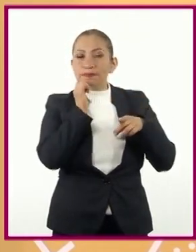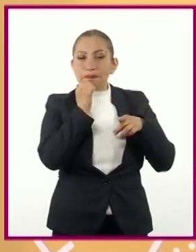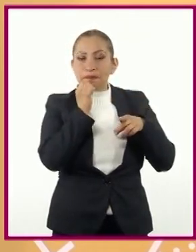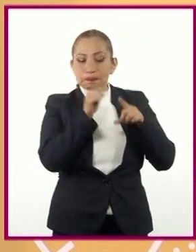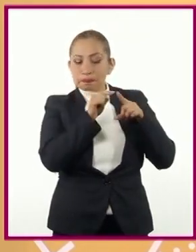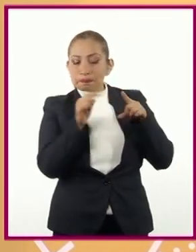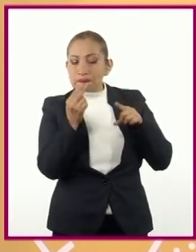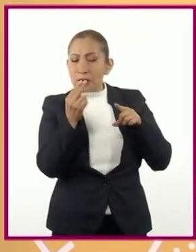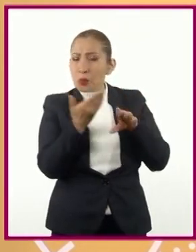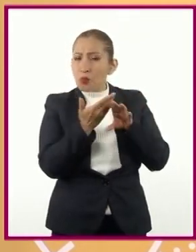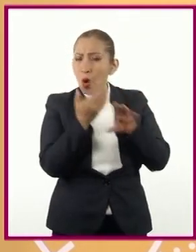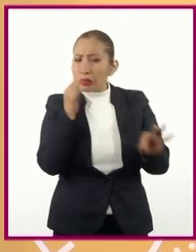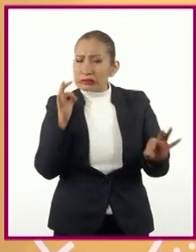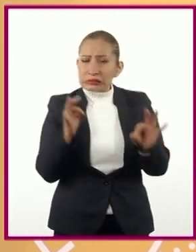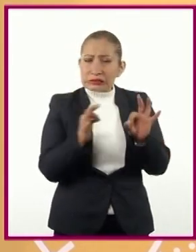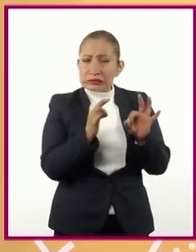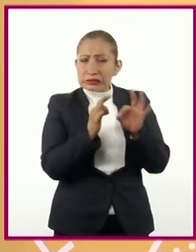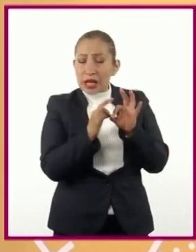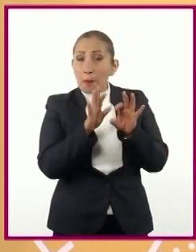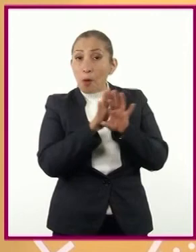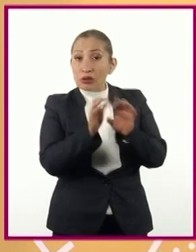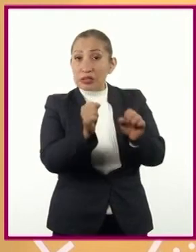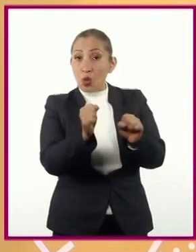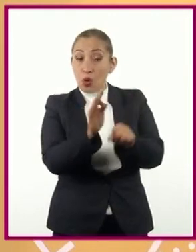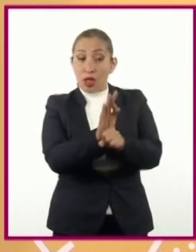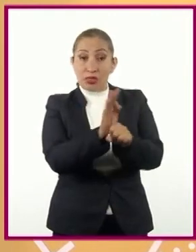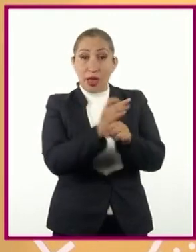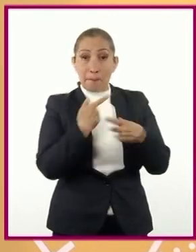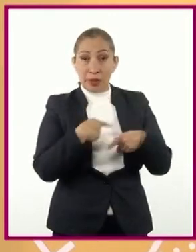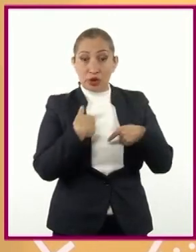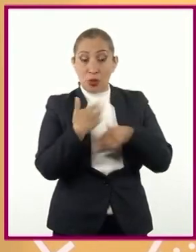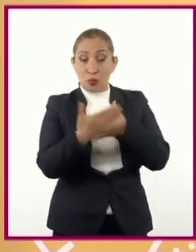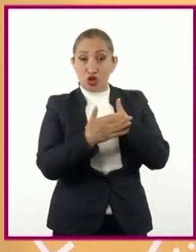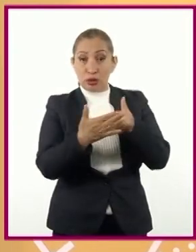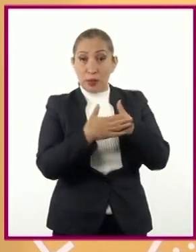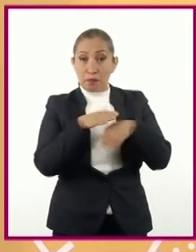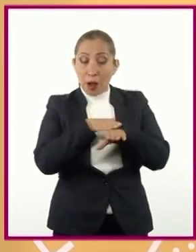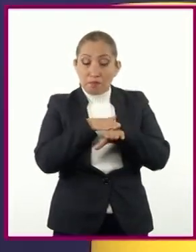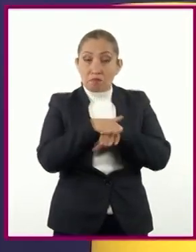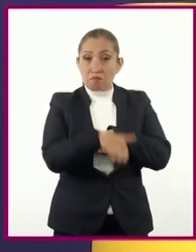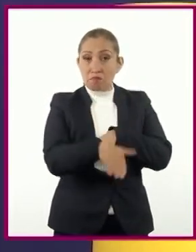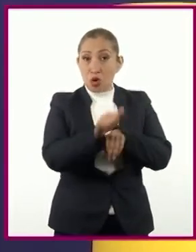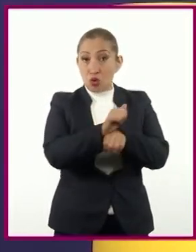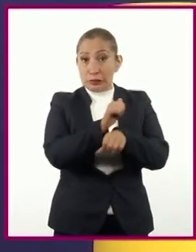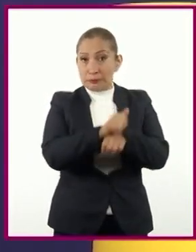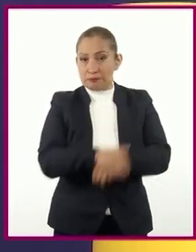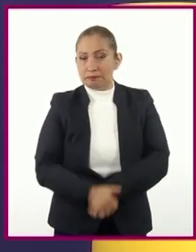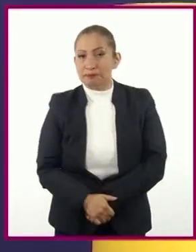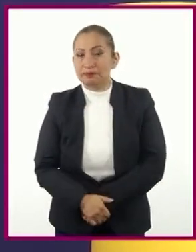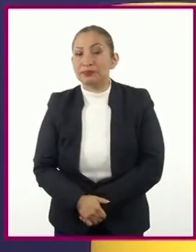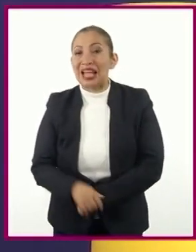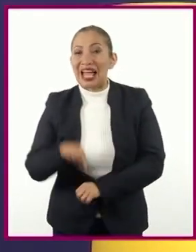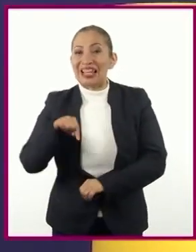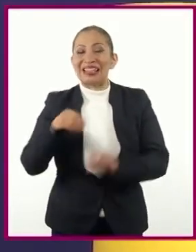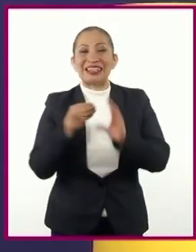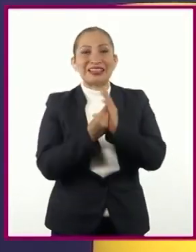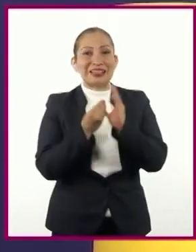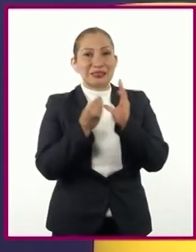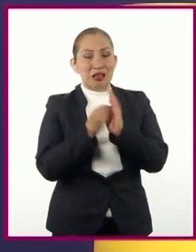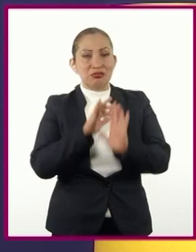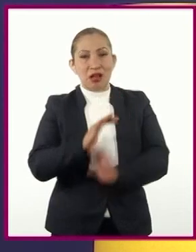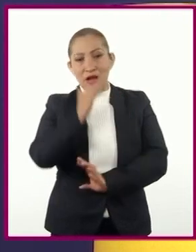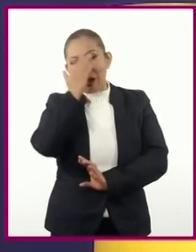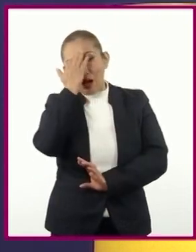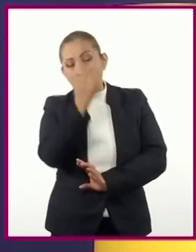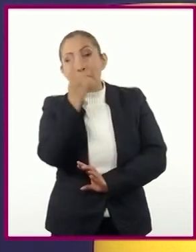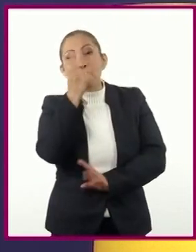Se requiere ser muy precisos por la seguridad de quienes recorrerán esos trayectos. En la sesión, se ha conocido